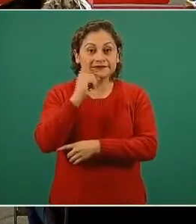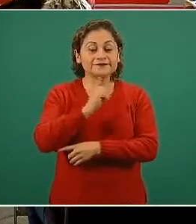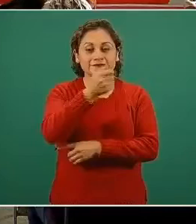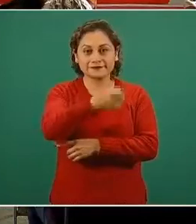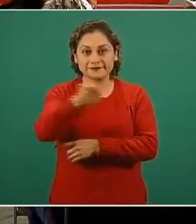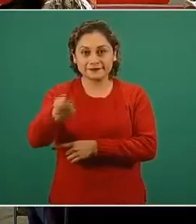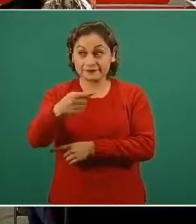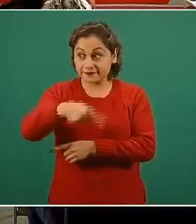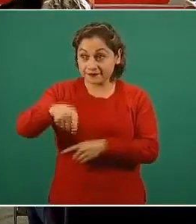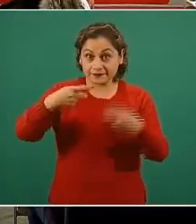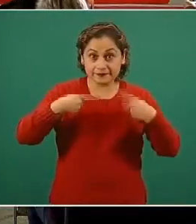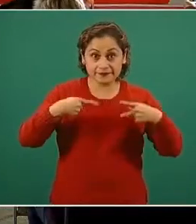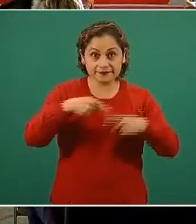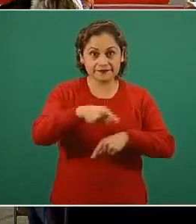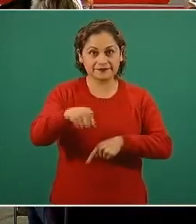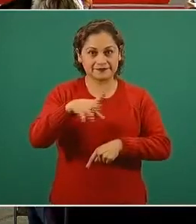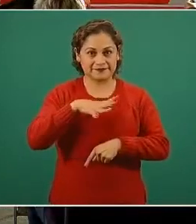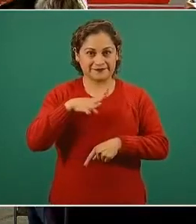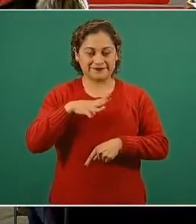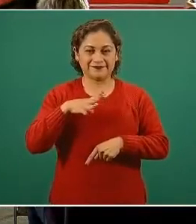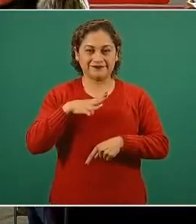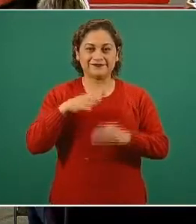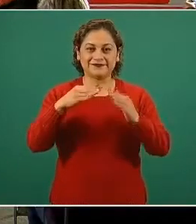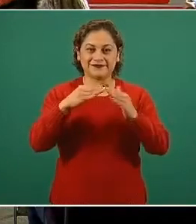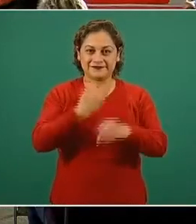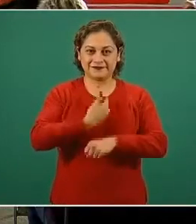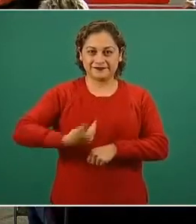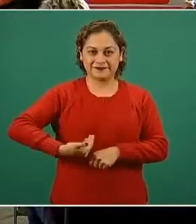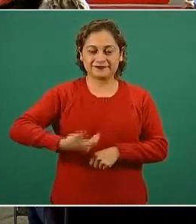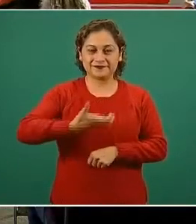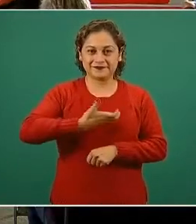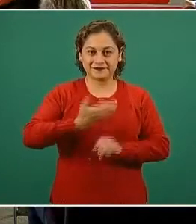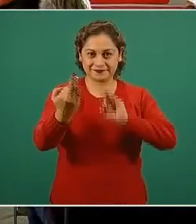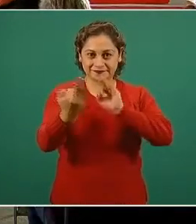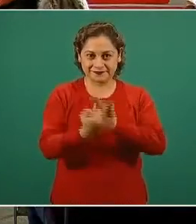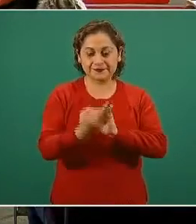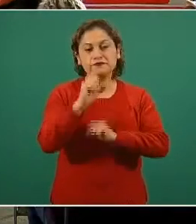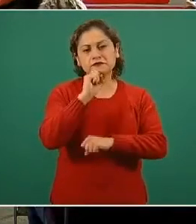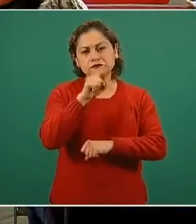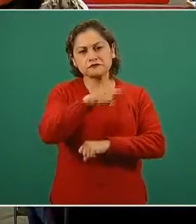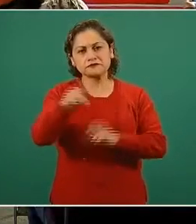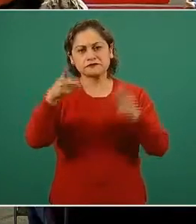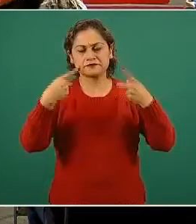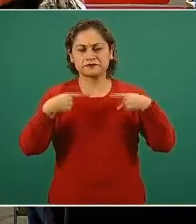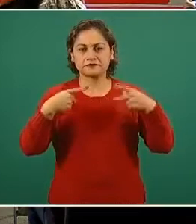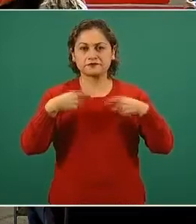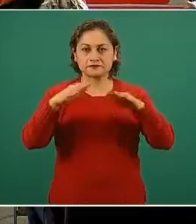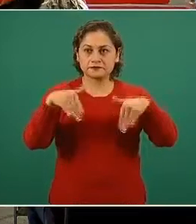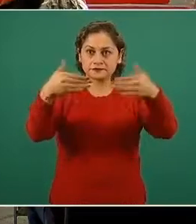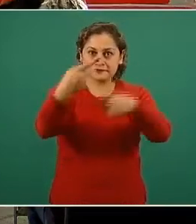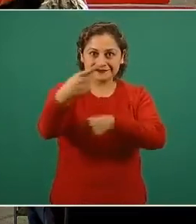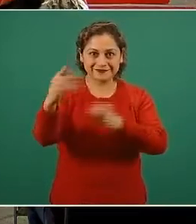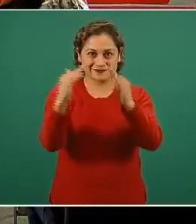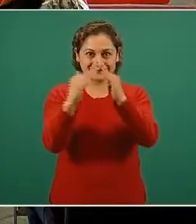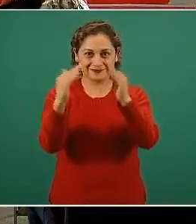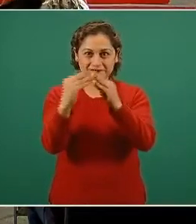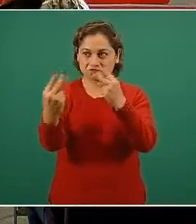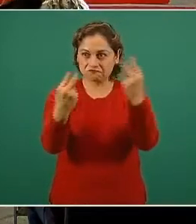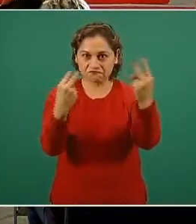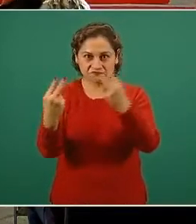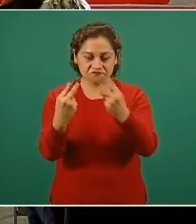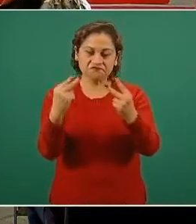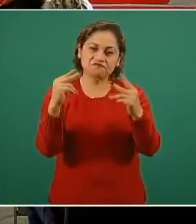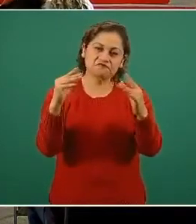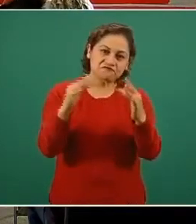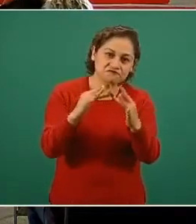Palacio Nacional como a las personas que nos ven desde sus casas o dispositivos. Y pues